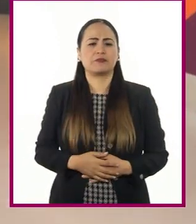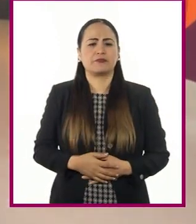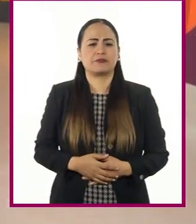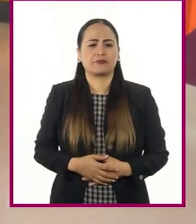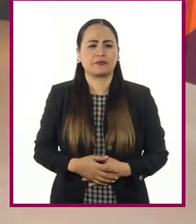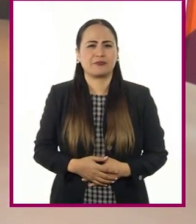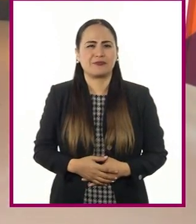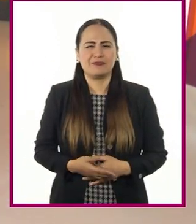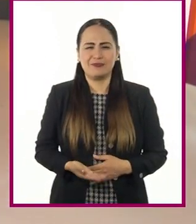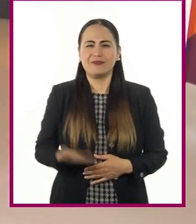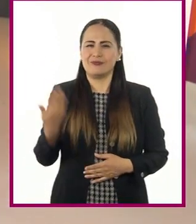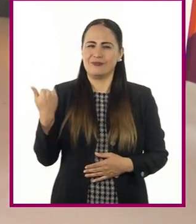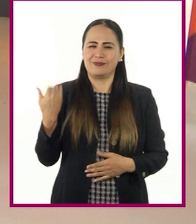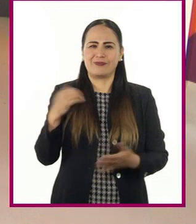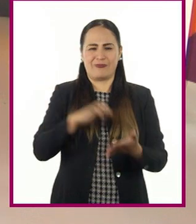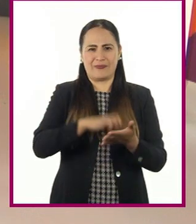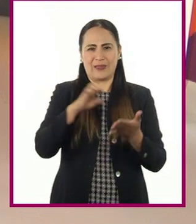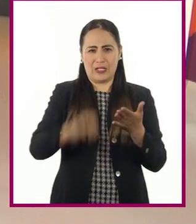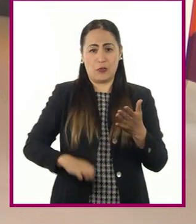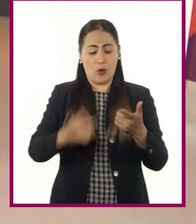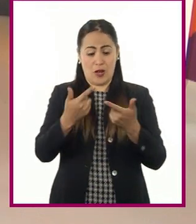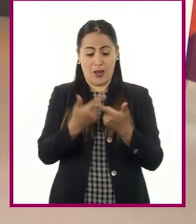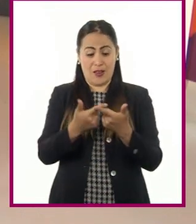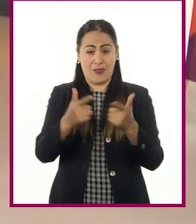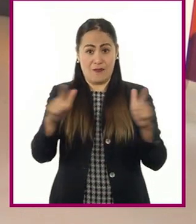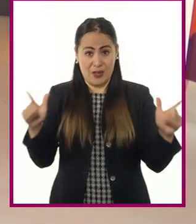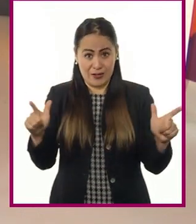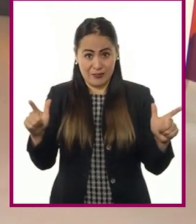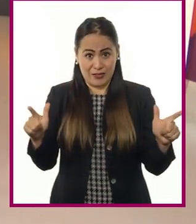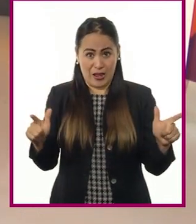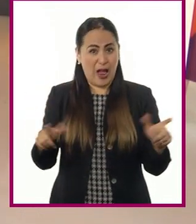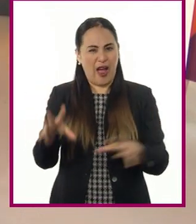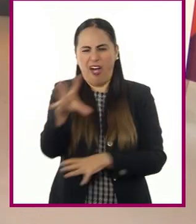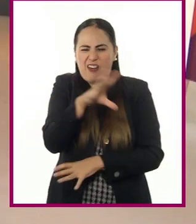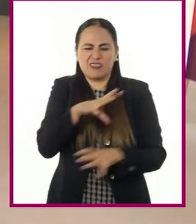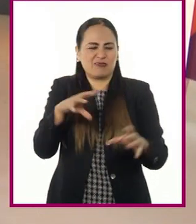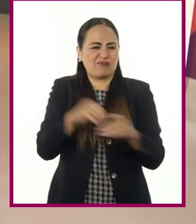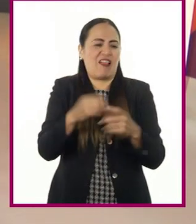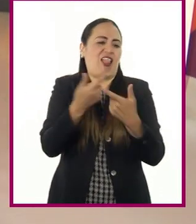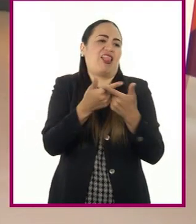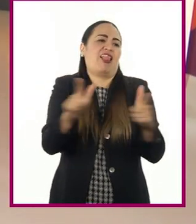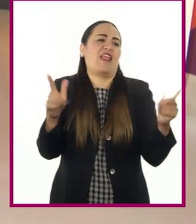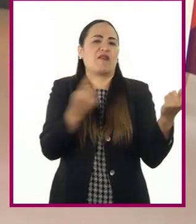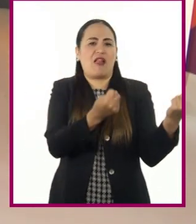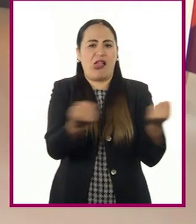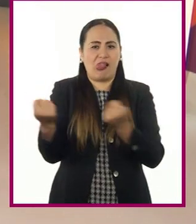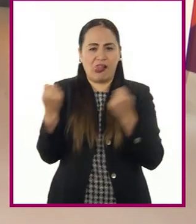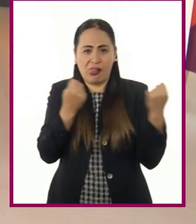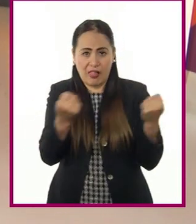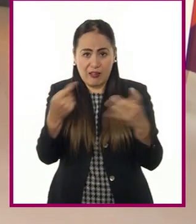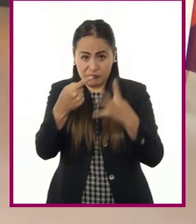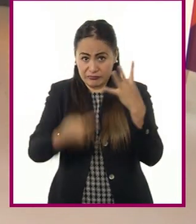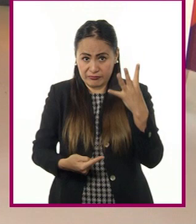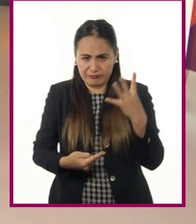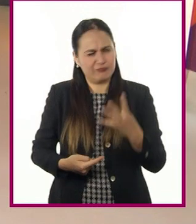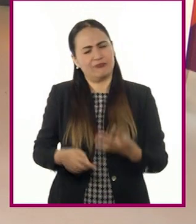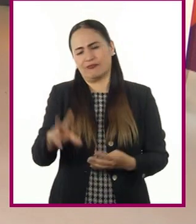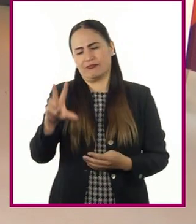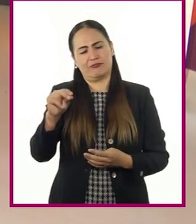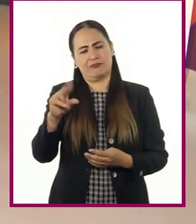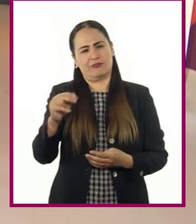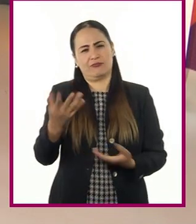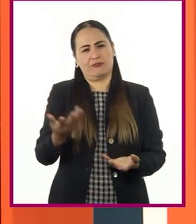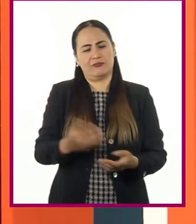Viendo el caso anterior, la libertad no siempre implica que se pueden hacer todo lo que se quiere. ¿Existe algún motivo para que sea así, maestro?